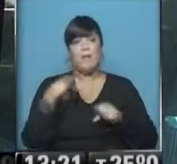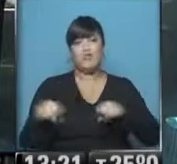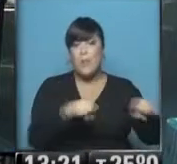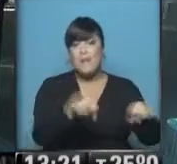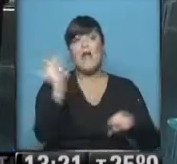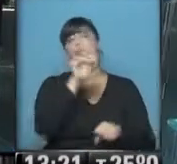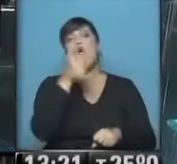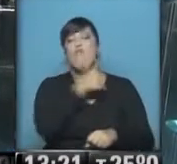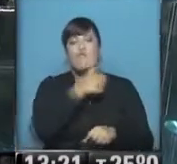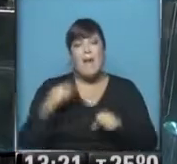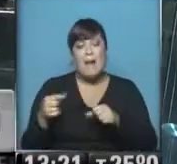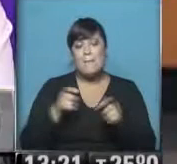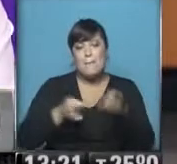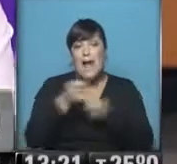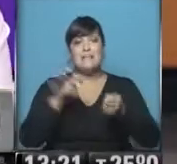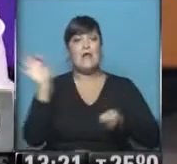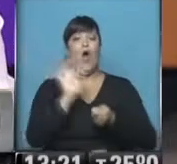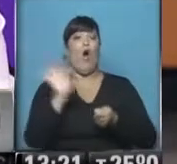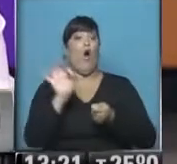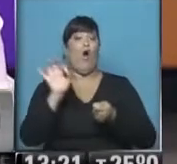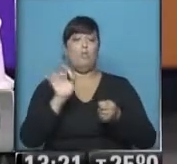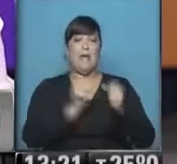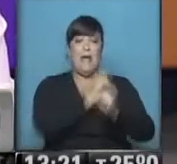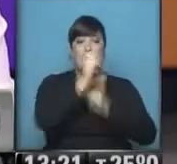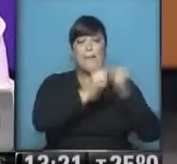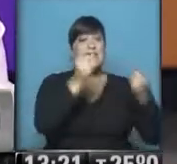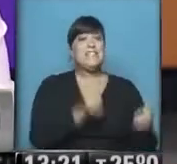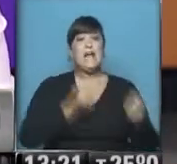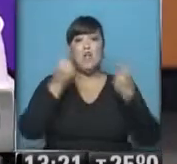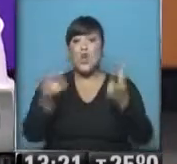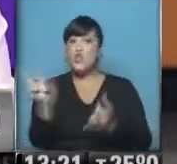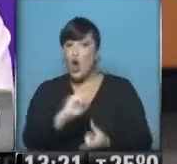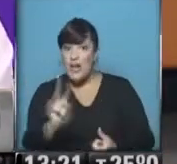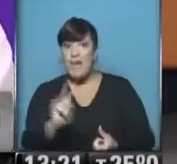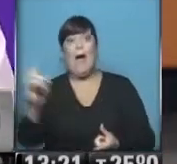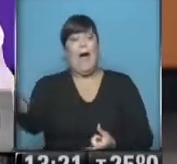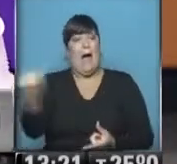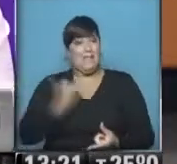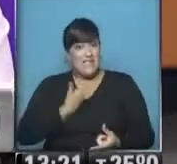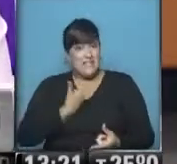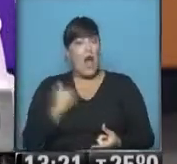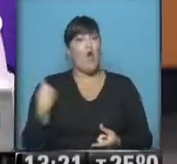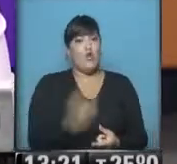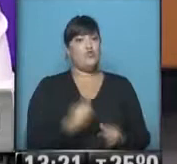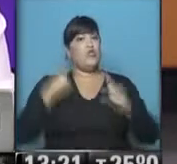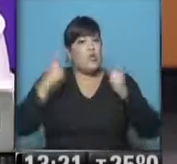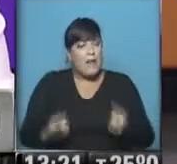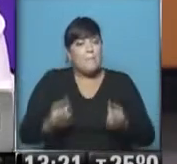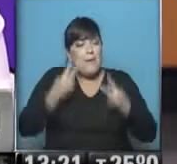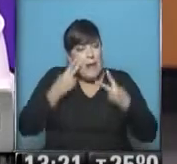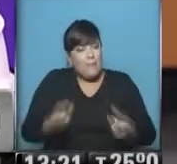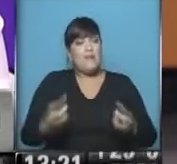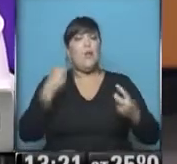alguna farmacia algún comercializador no le están entregando las empresas en la cantidad los productos nos alertan Y nosotros también averiguamos